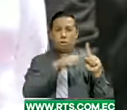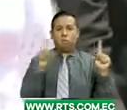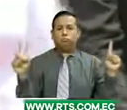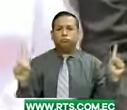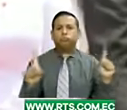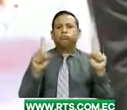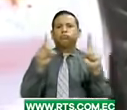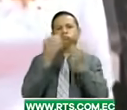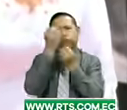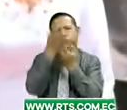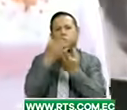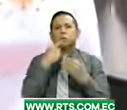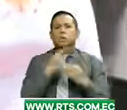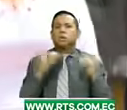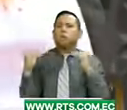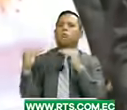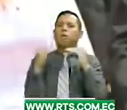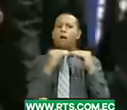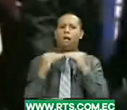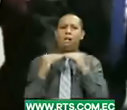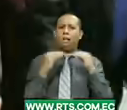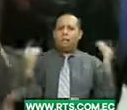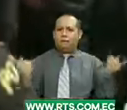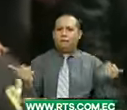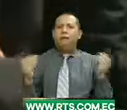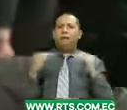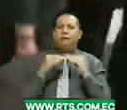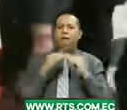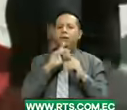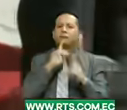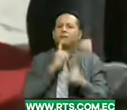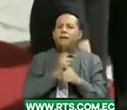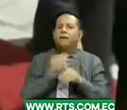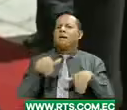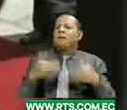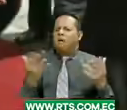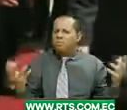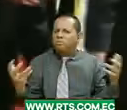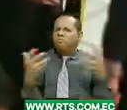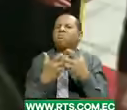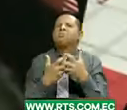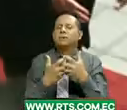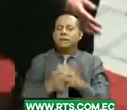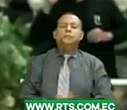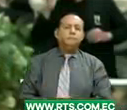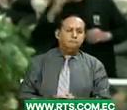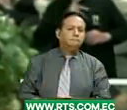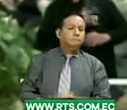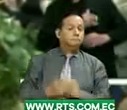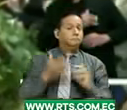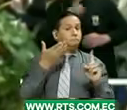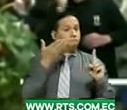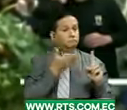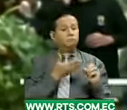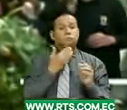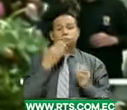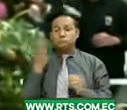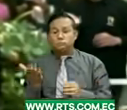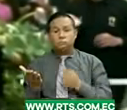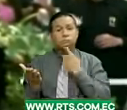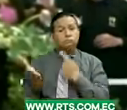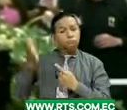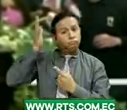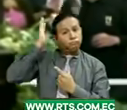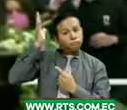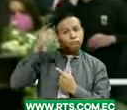Sintonizados. En la misma línea parece estar el presidente Guillermo Lasso y la titular de la Asamblea Nacional, Guadalupe Yori. Lasso, en su discurso de posesión,